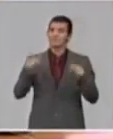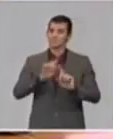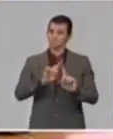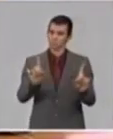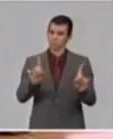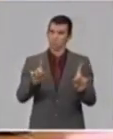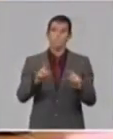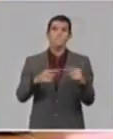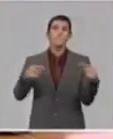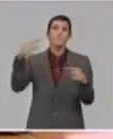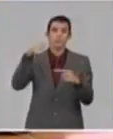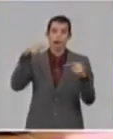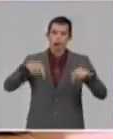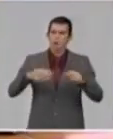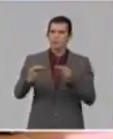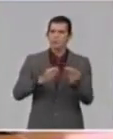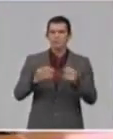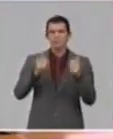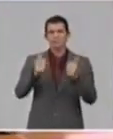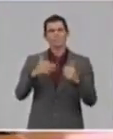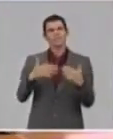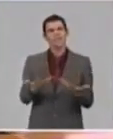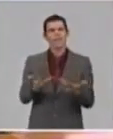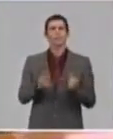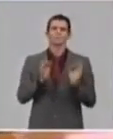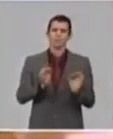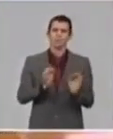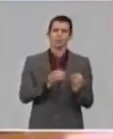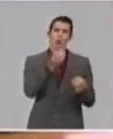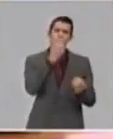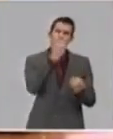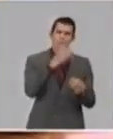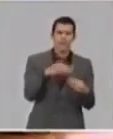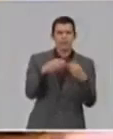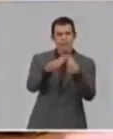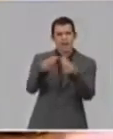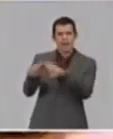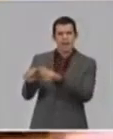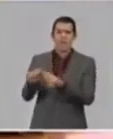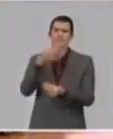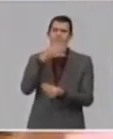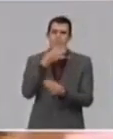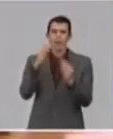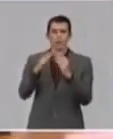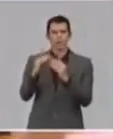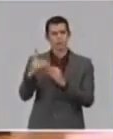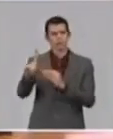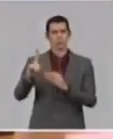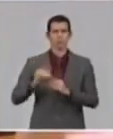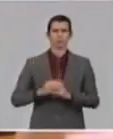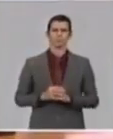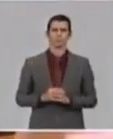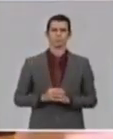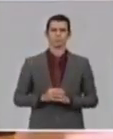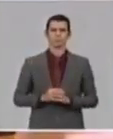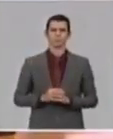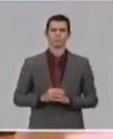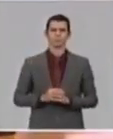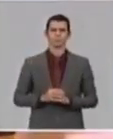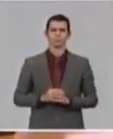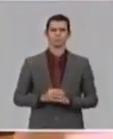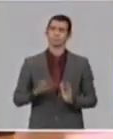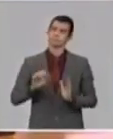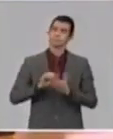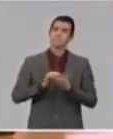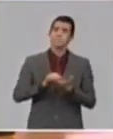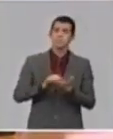hasta el momento, no todo el mundo ha empezado, y es un servicio que está en ciernes todavía en este